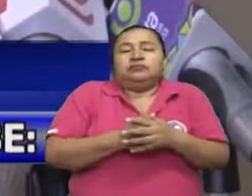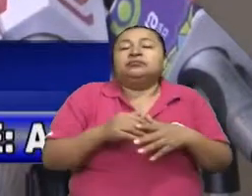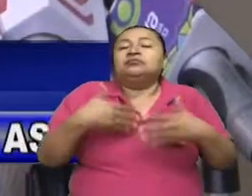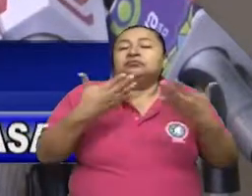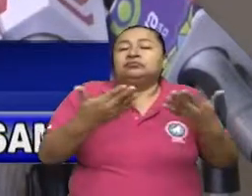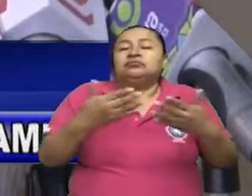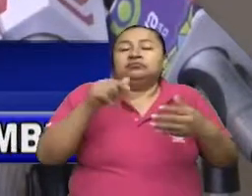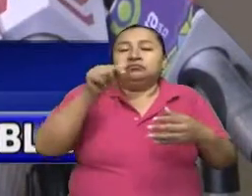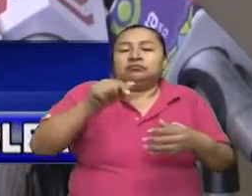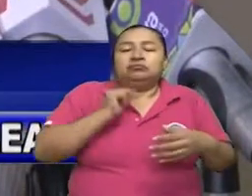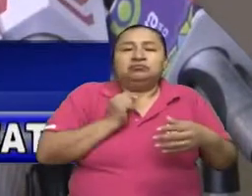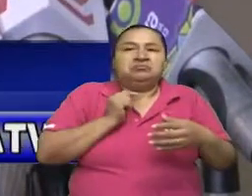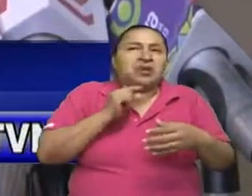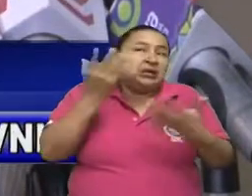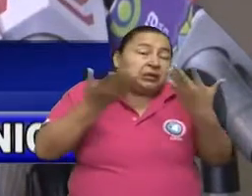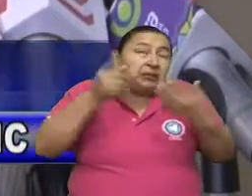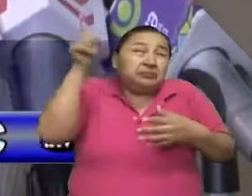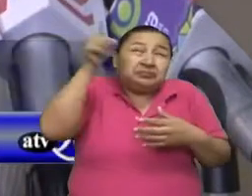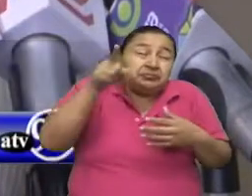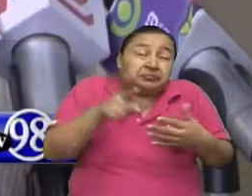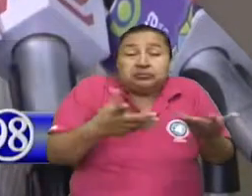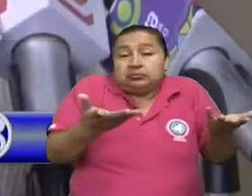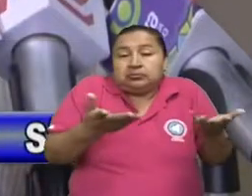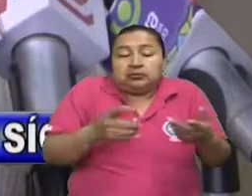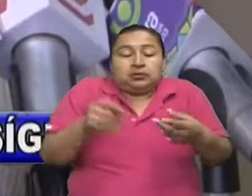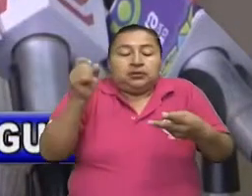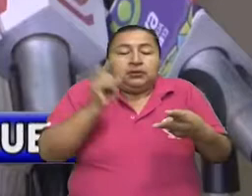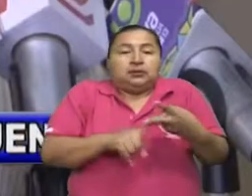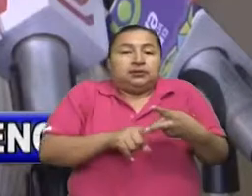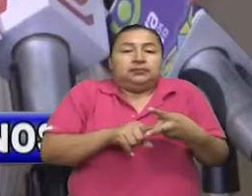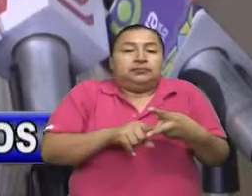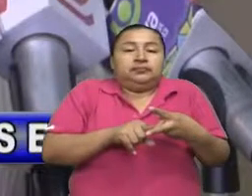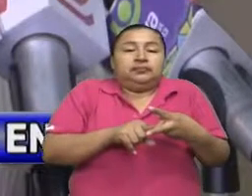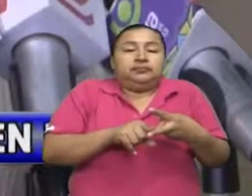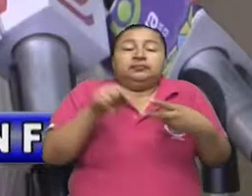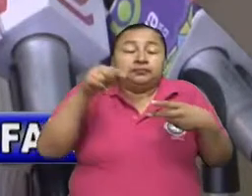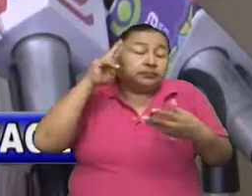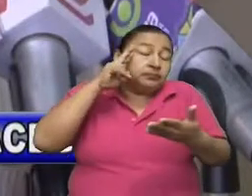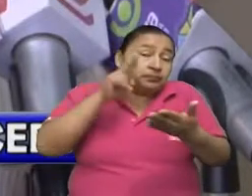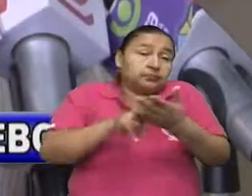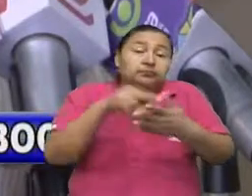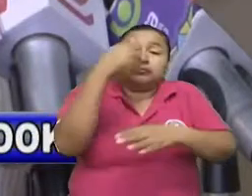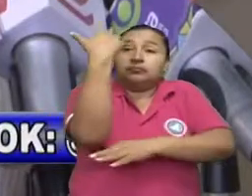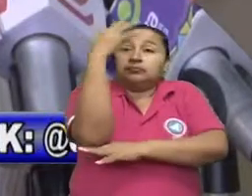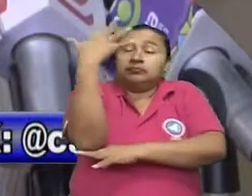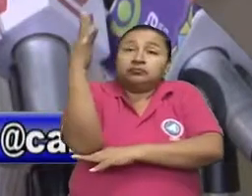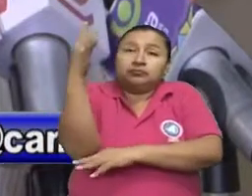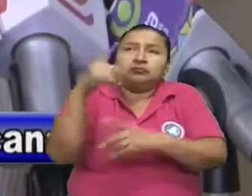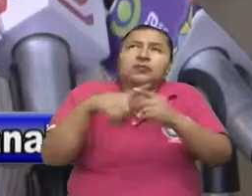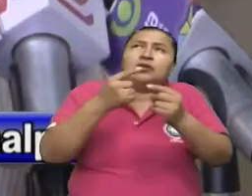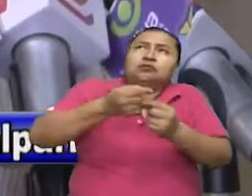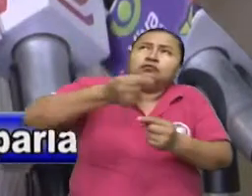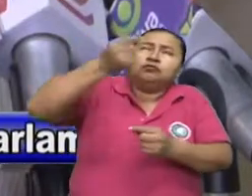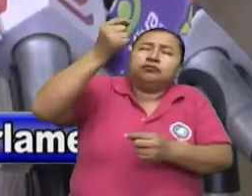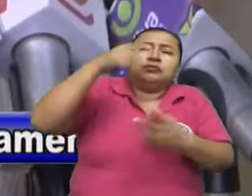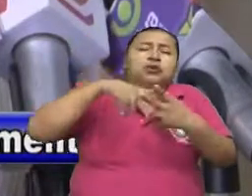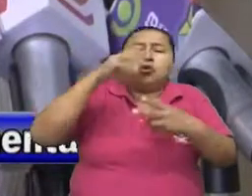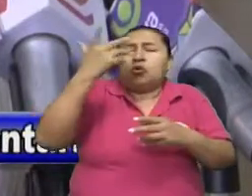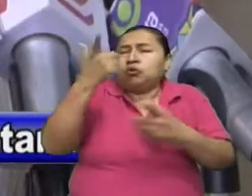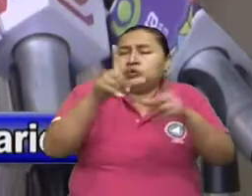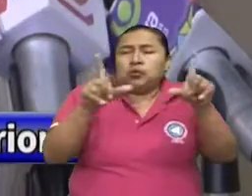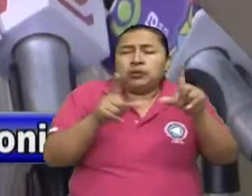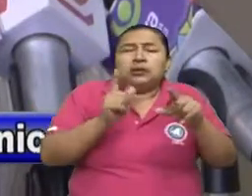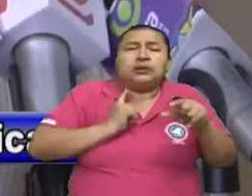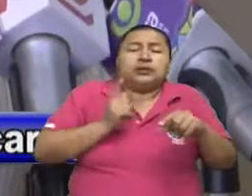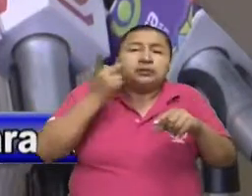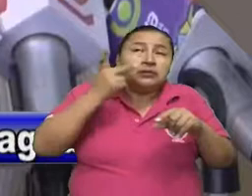por un eventual rayo. Lo segundo, recordemos también que los árboles, antenas, árboles y demás sitios que